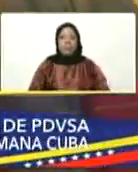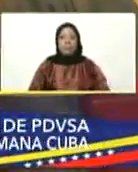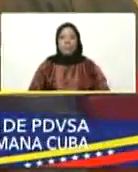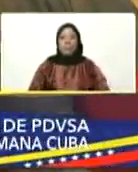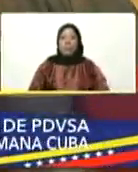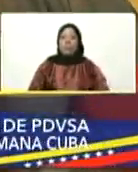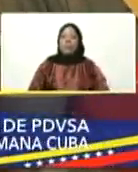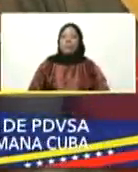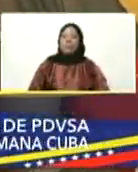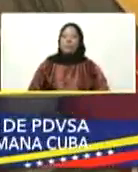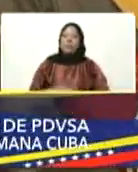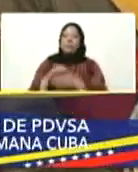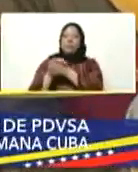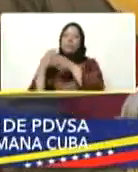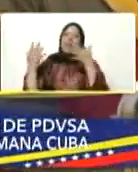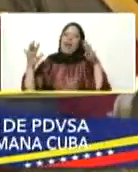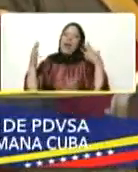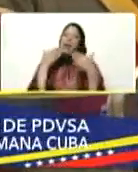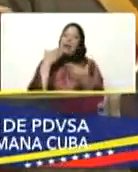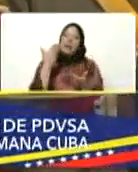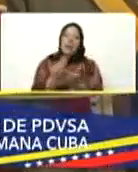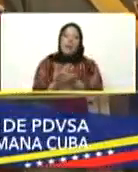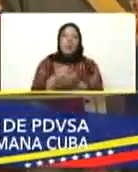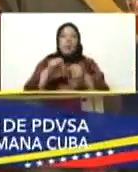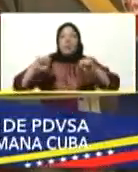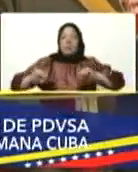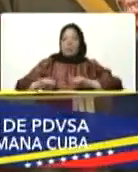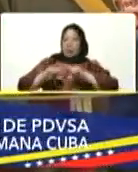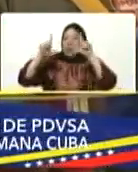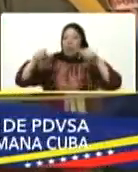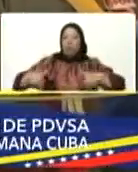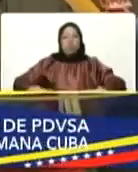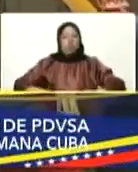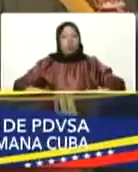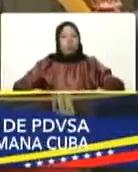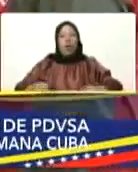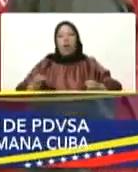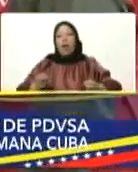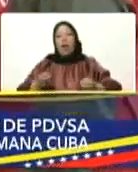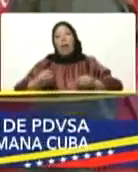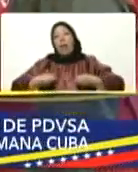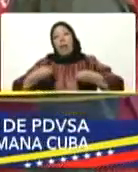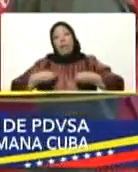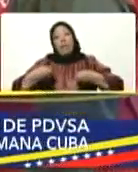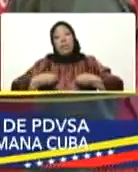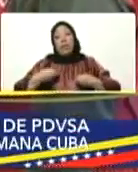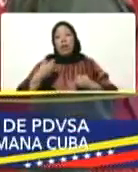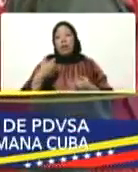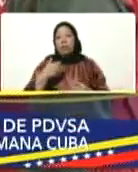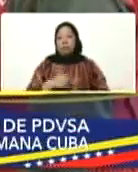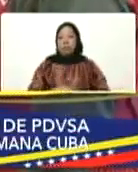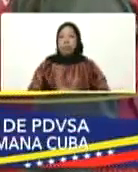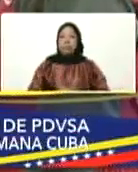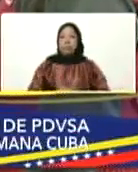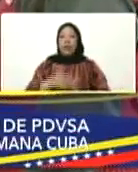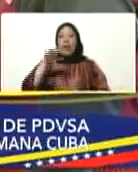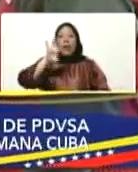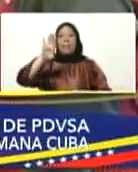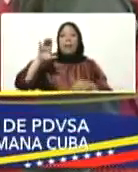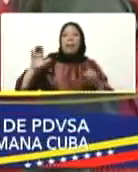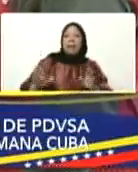llevando adelante el espíritu de sacrificio, poniendo su vida por delante. En la patria